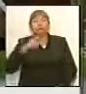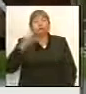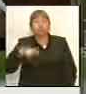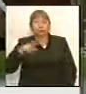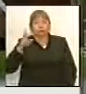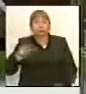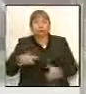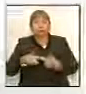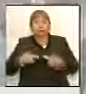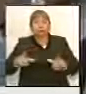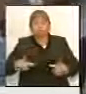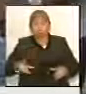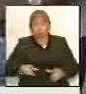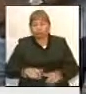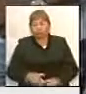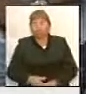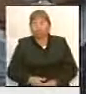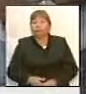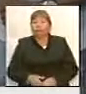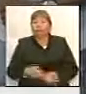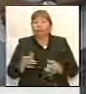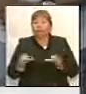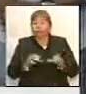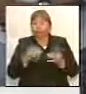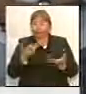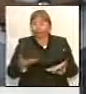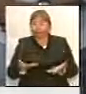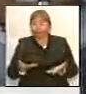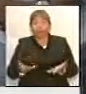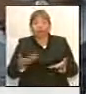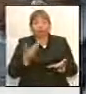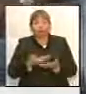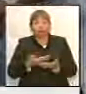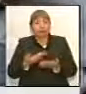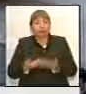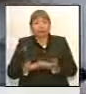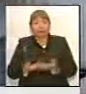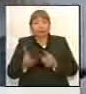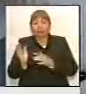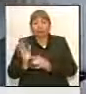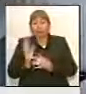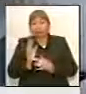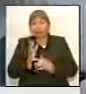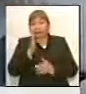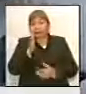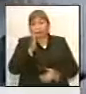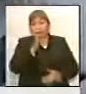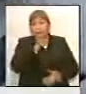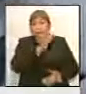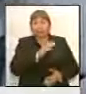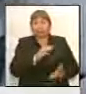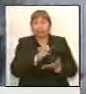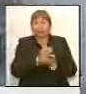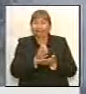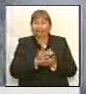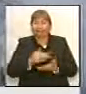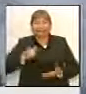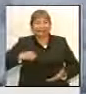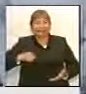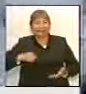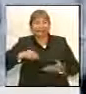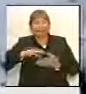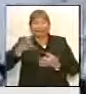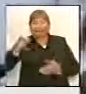y locales. El evento, que se realizó dentro del marco de la función de representación, también participaron los alcaldes provinciales